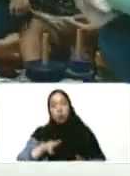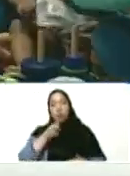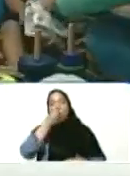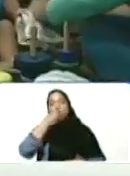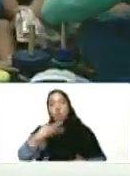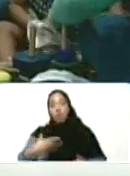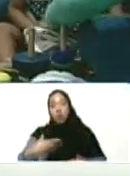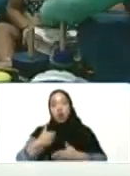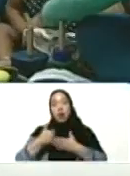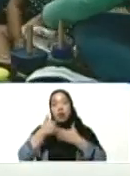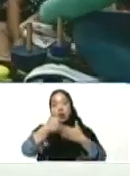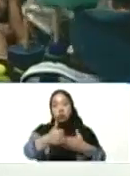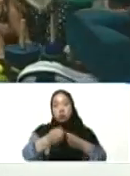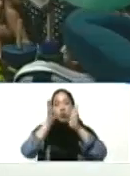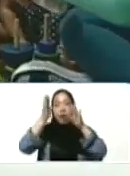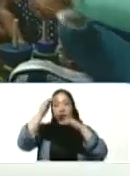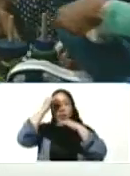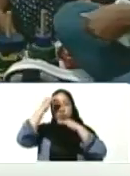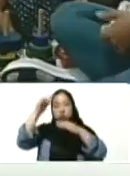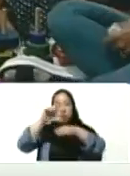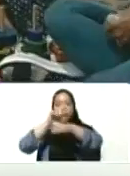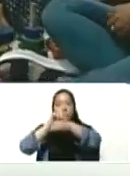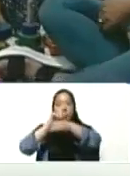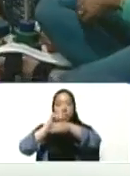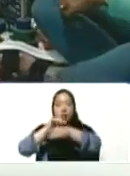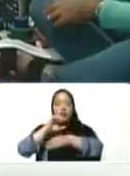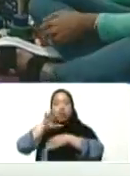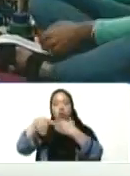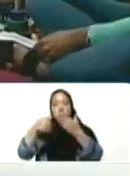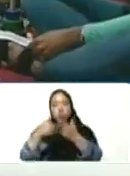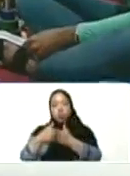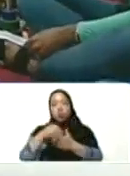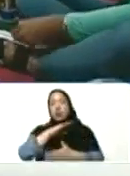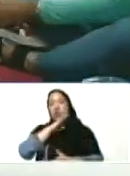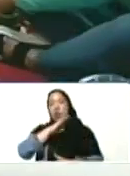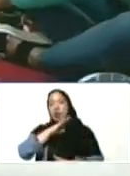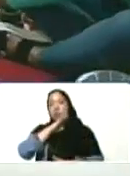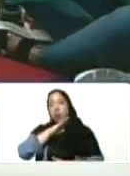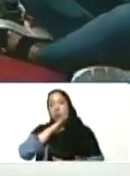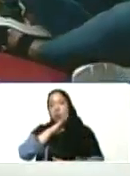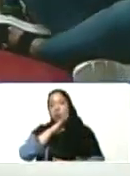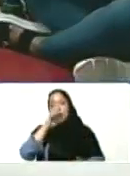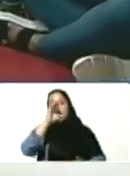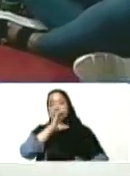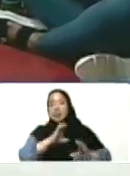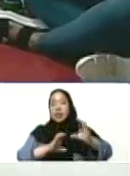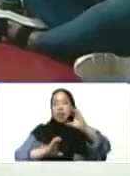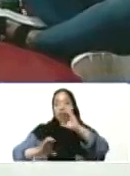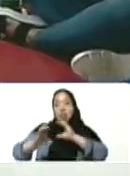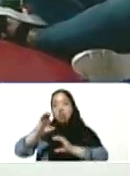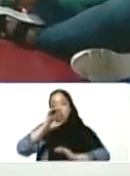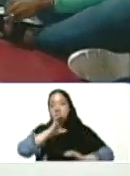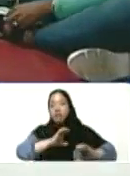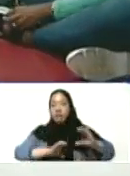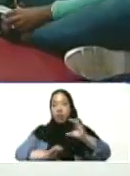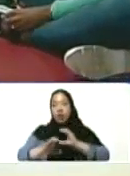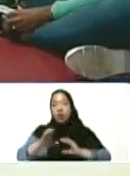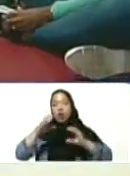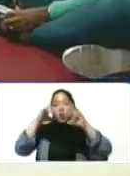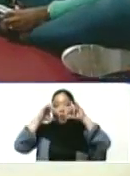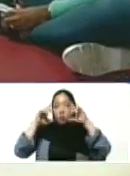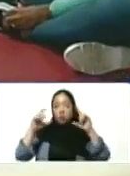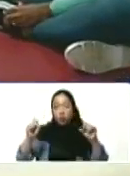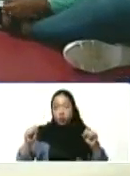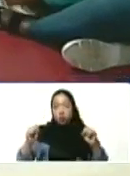calidad, la calidad del servicio, el carácter científico del servicio, además del